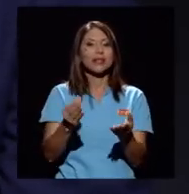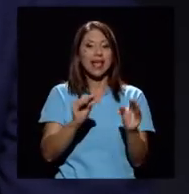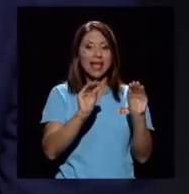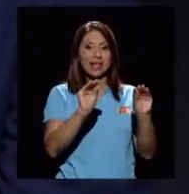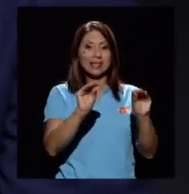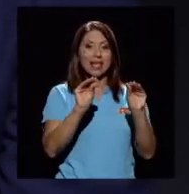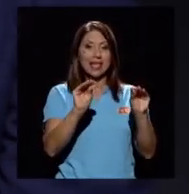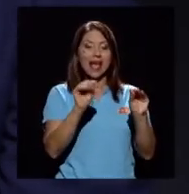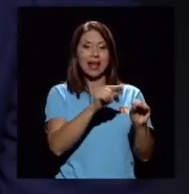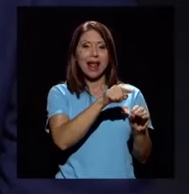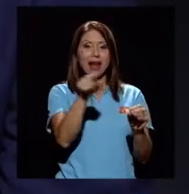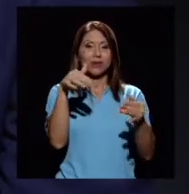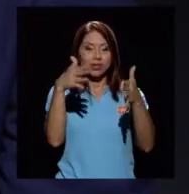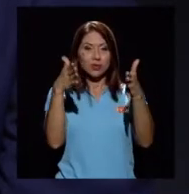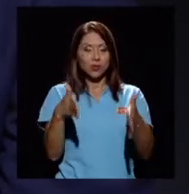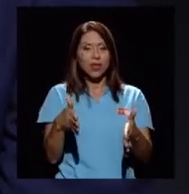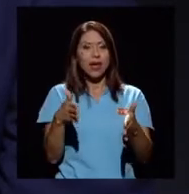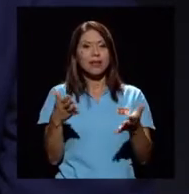a los estudiantes